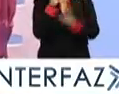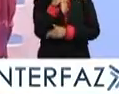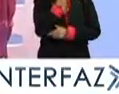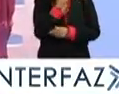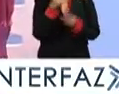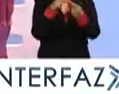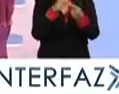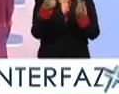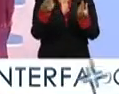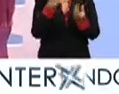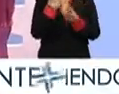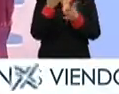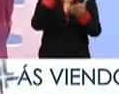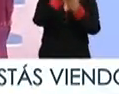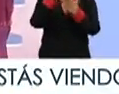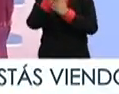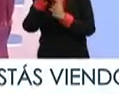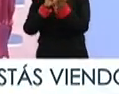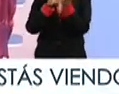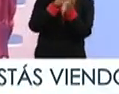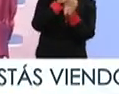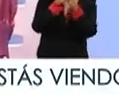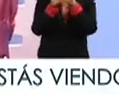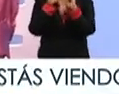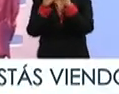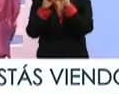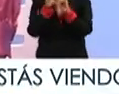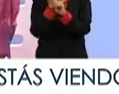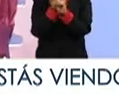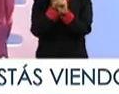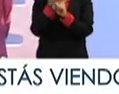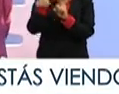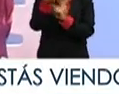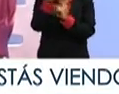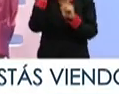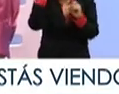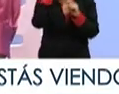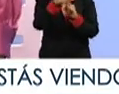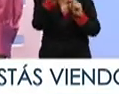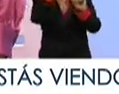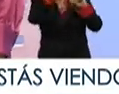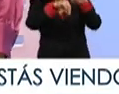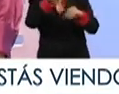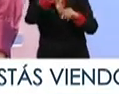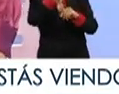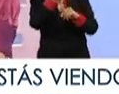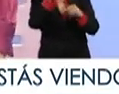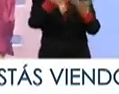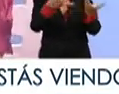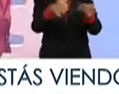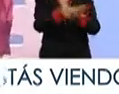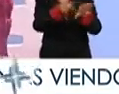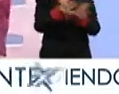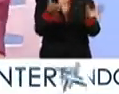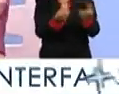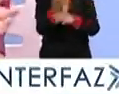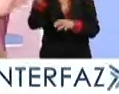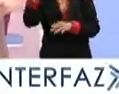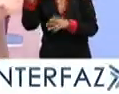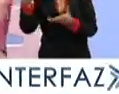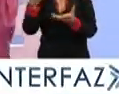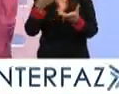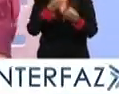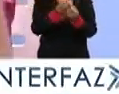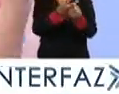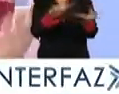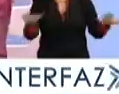o aquellos incluso que se dedican ya a un tema de cuestiones visuales, cuestiones tecnológicas, cómo adaptar las nuevas tecnologías? En